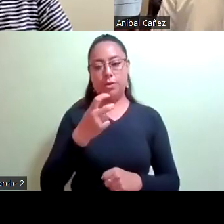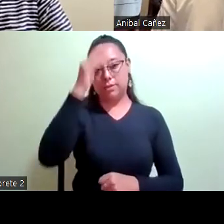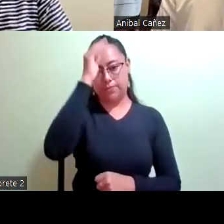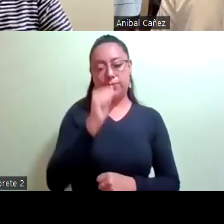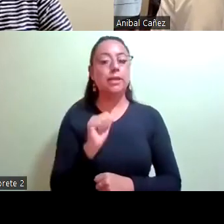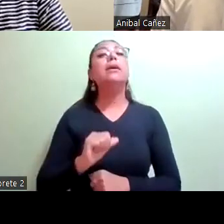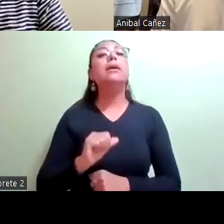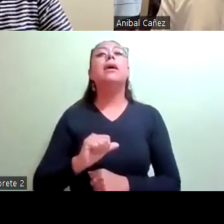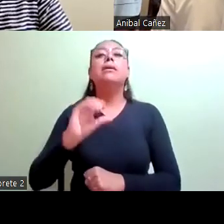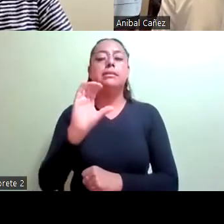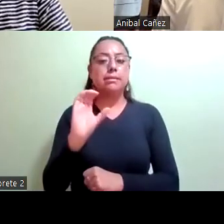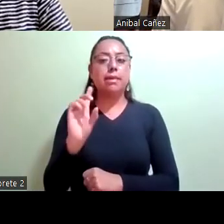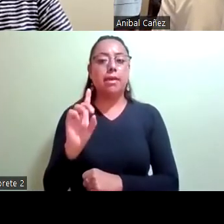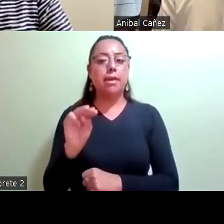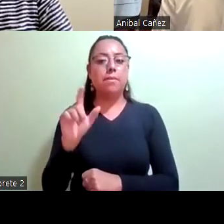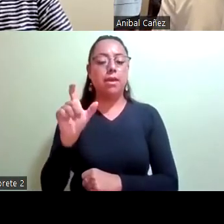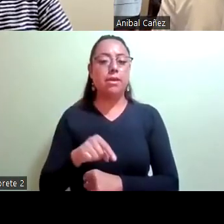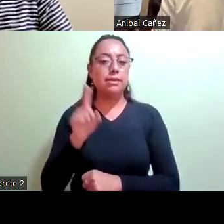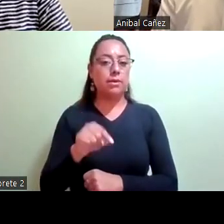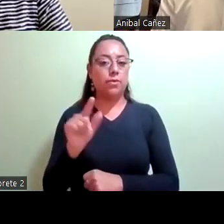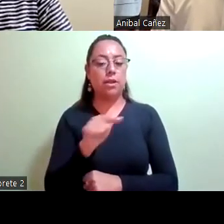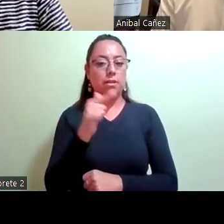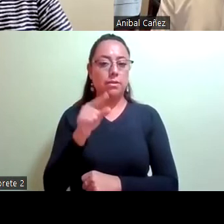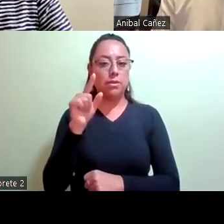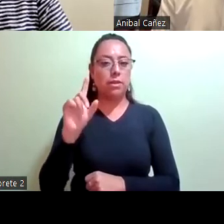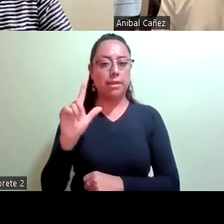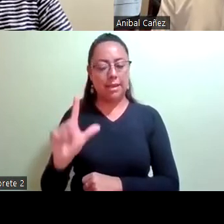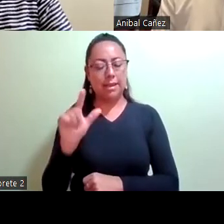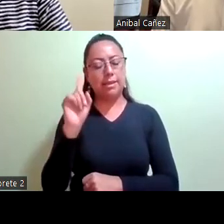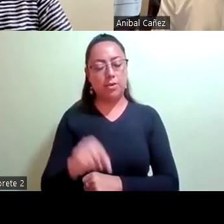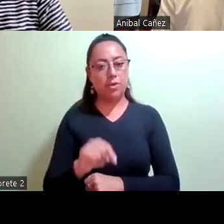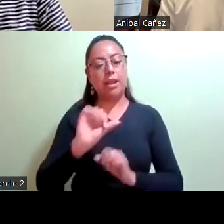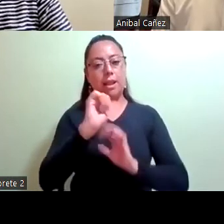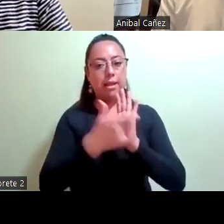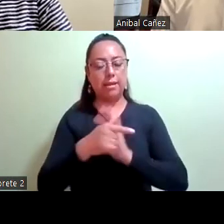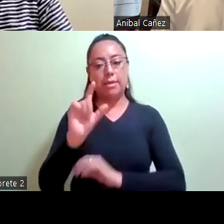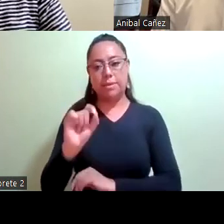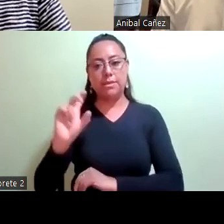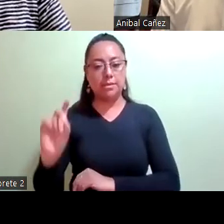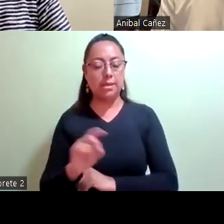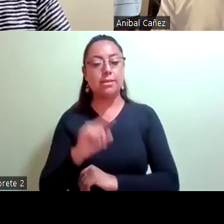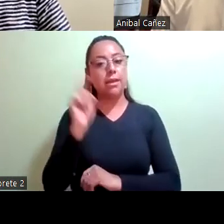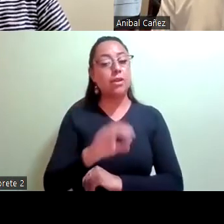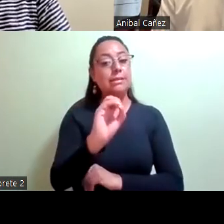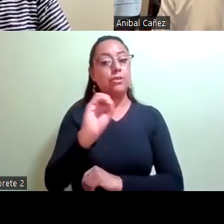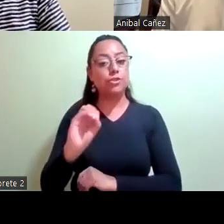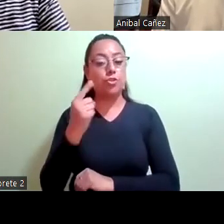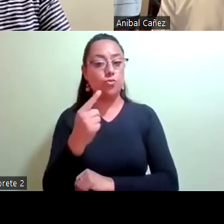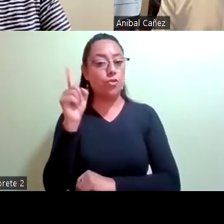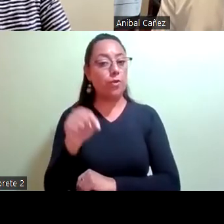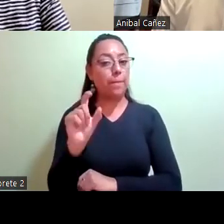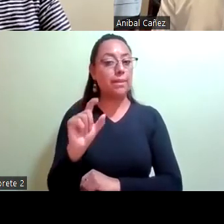diagonal 2L, diagonal CA 2030, diagonal 001, diagonal 2022, de la Comisión